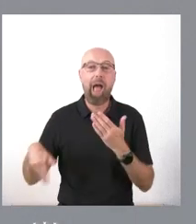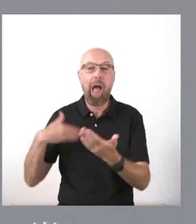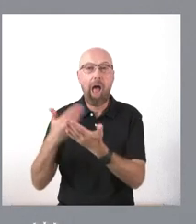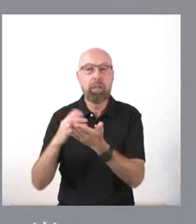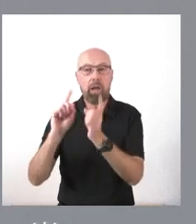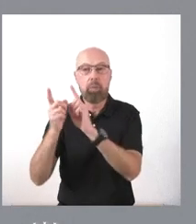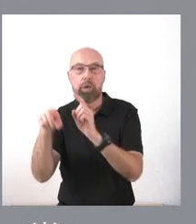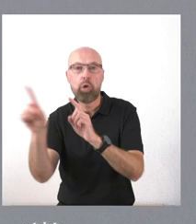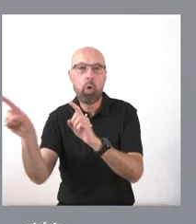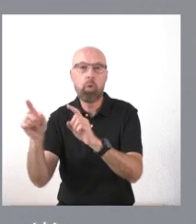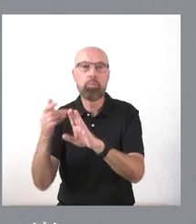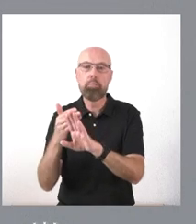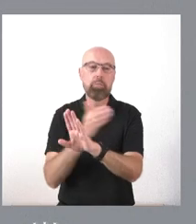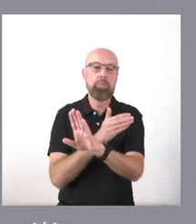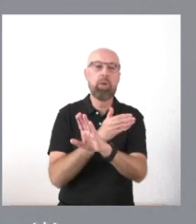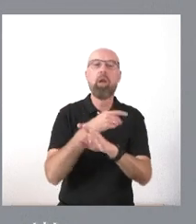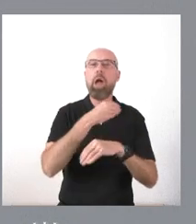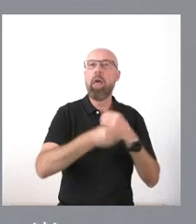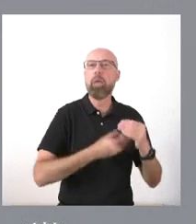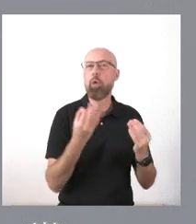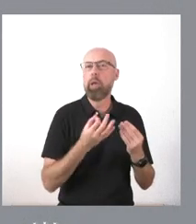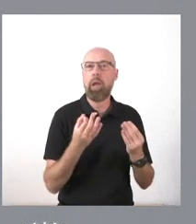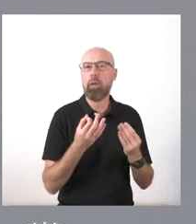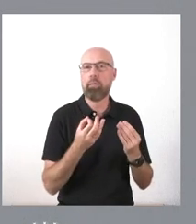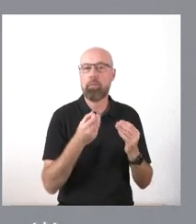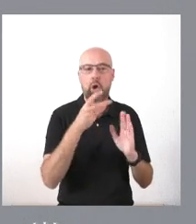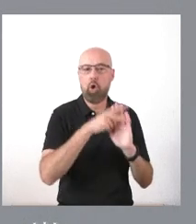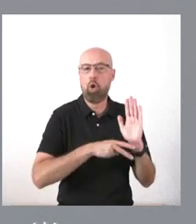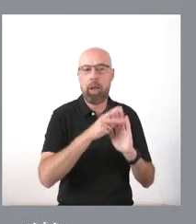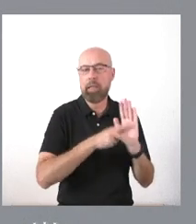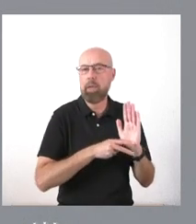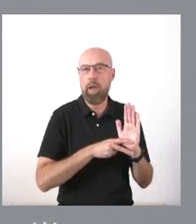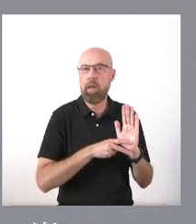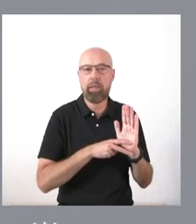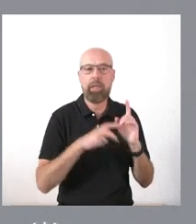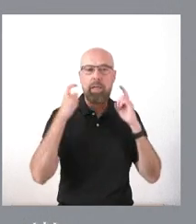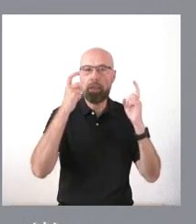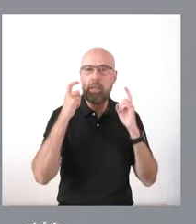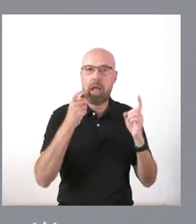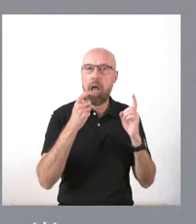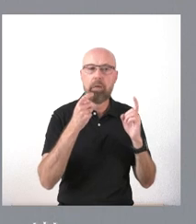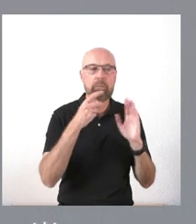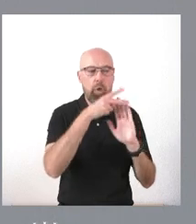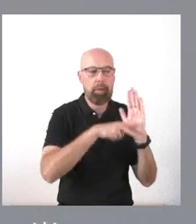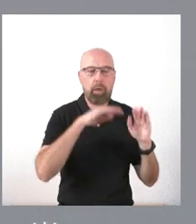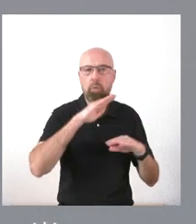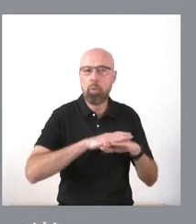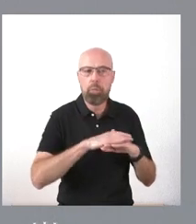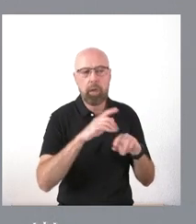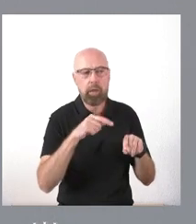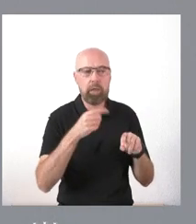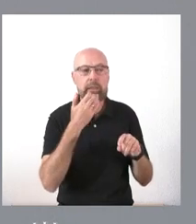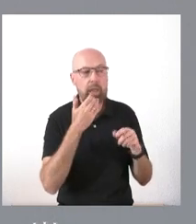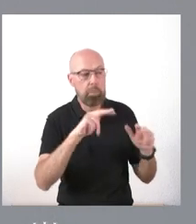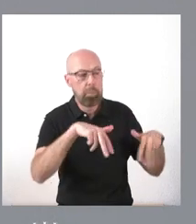que deja esta normativa Y algún margen deja siempre pues establecer cauces de diálogo y de acuerdo con el sector